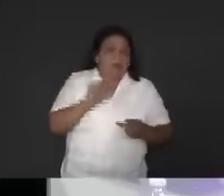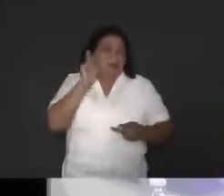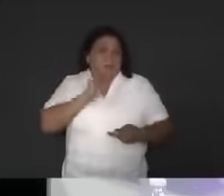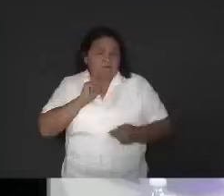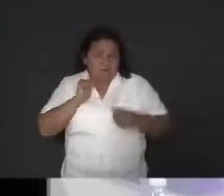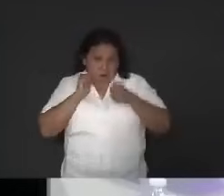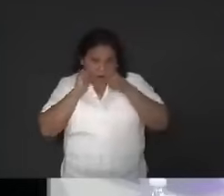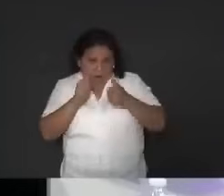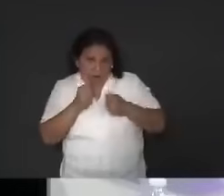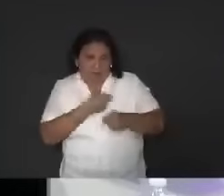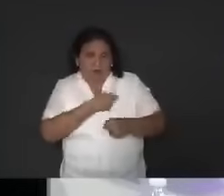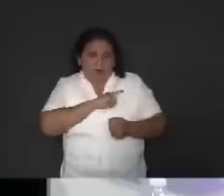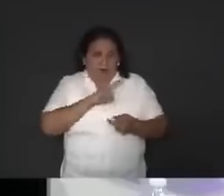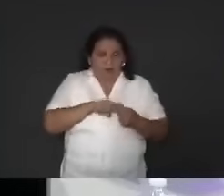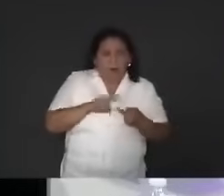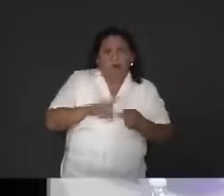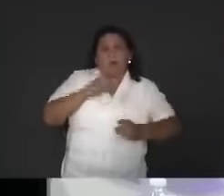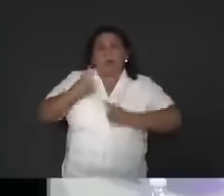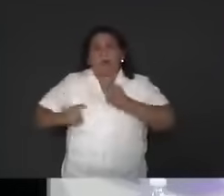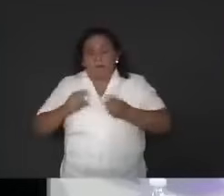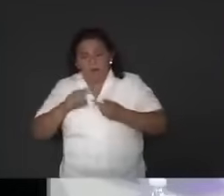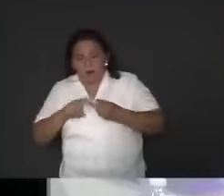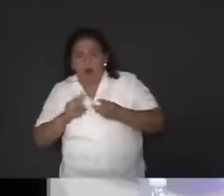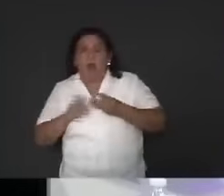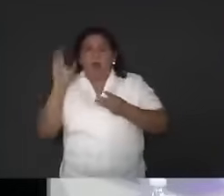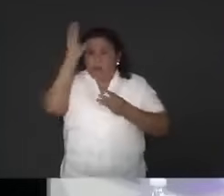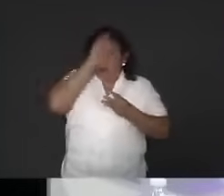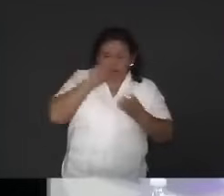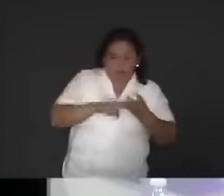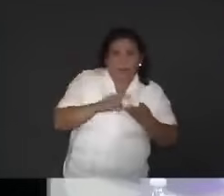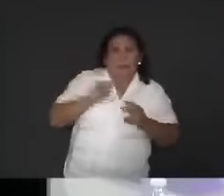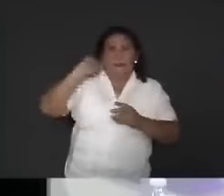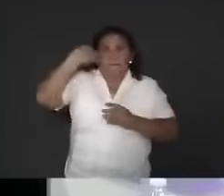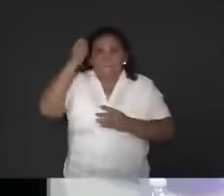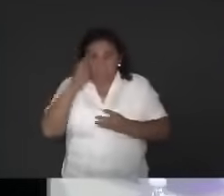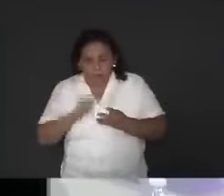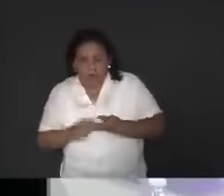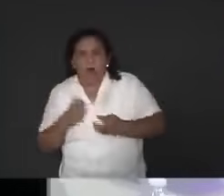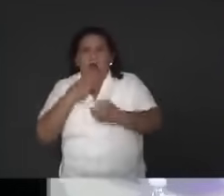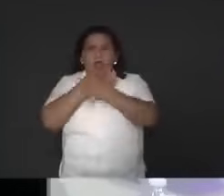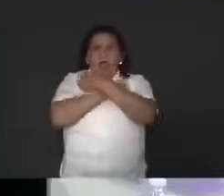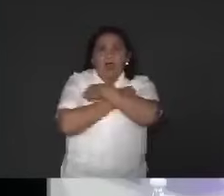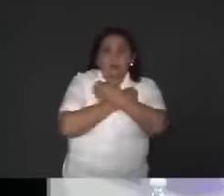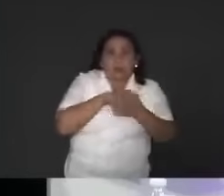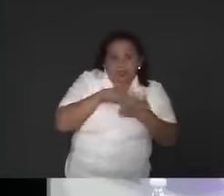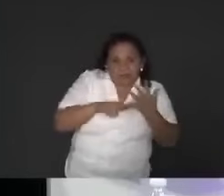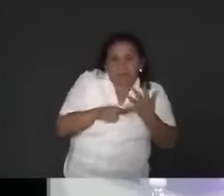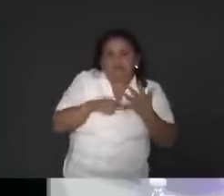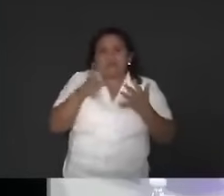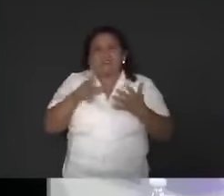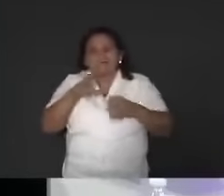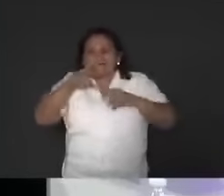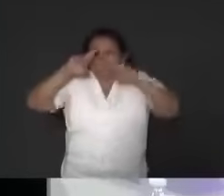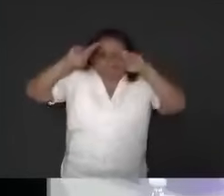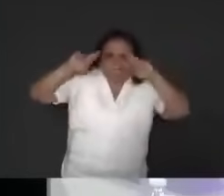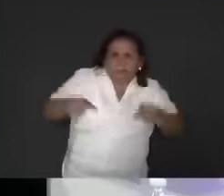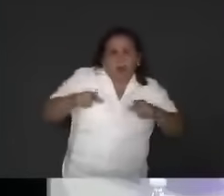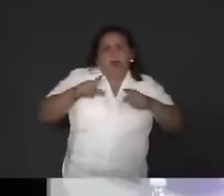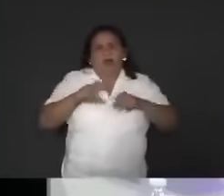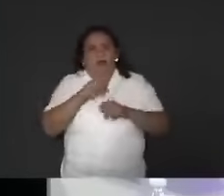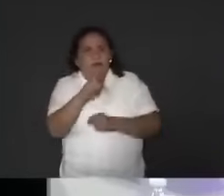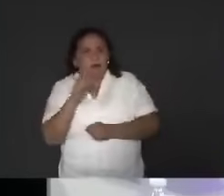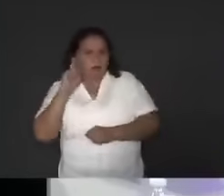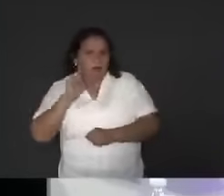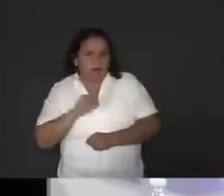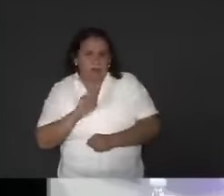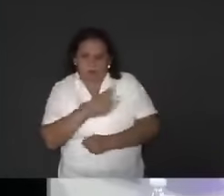atiende en salud, en deporte, en ciencia, en tecnología, en educación. Eso es romper un paradigma para las